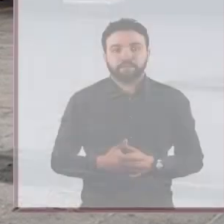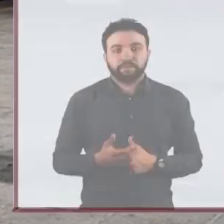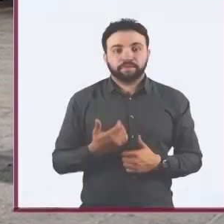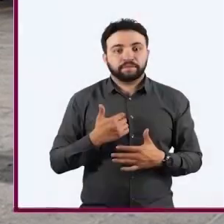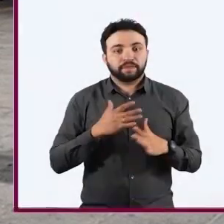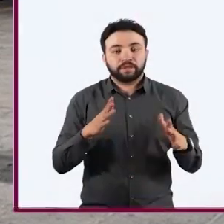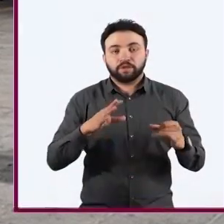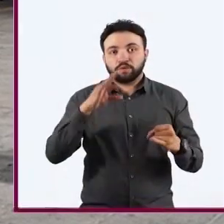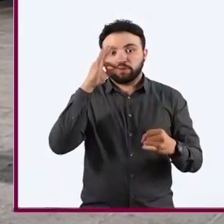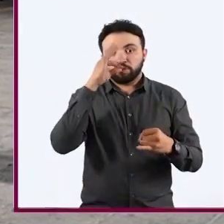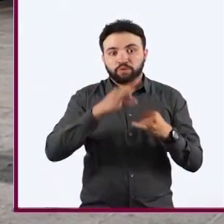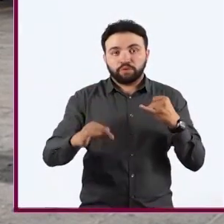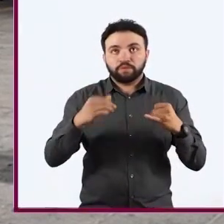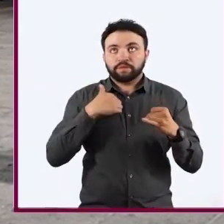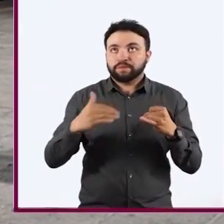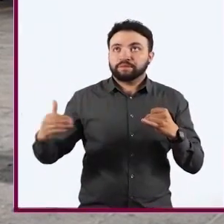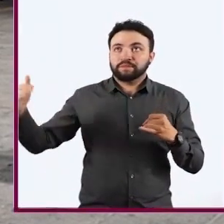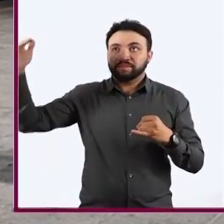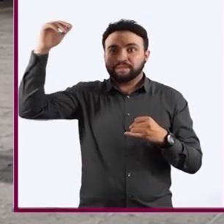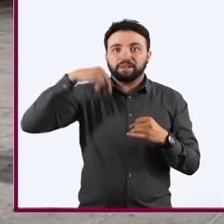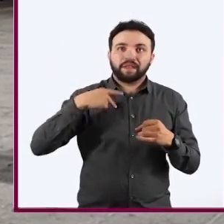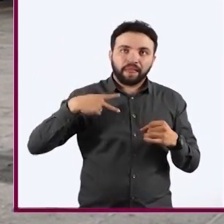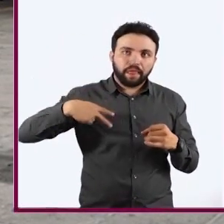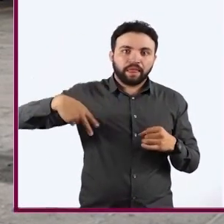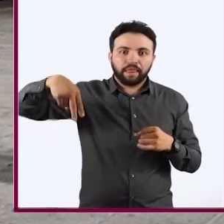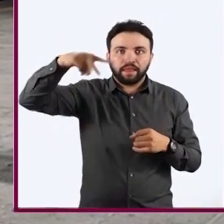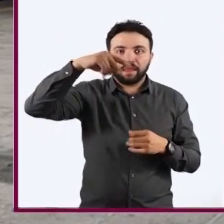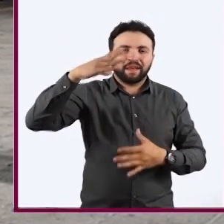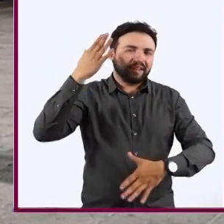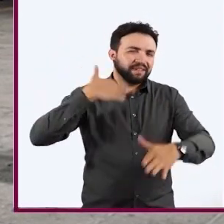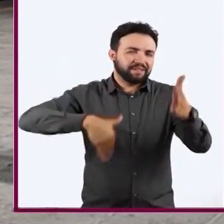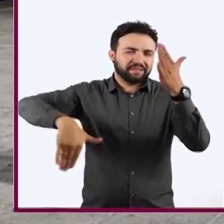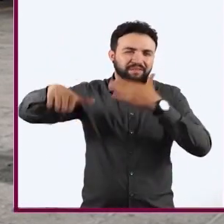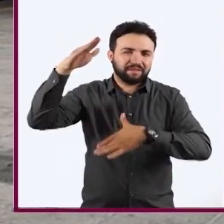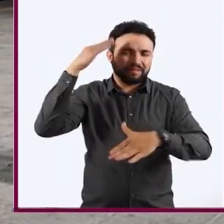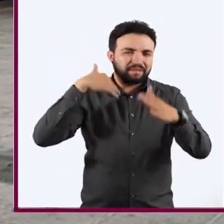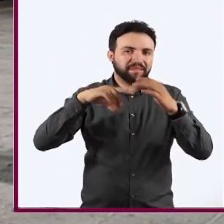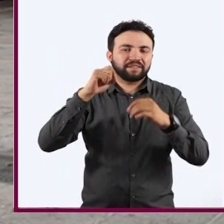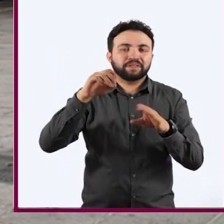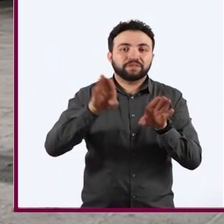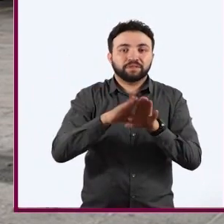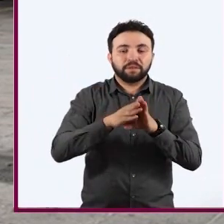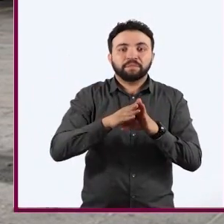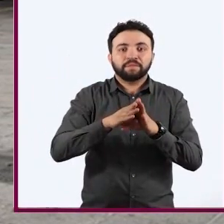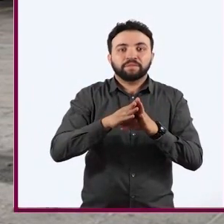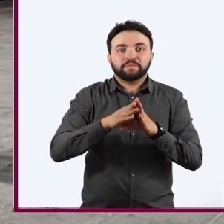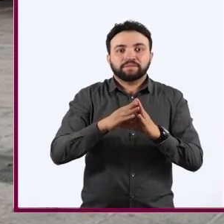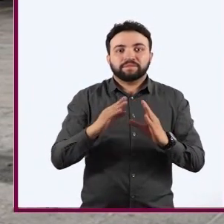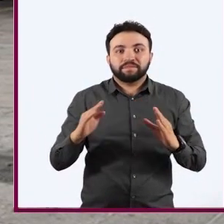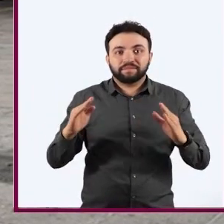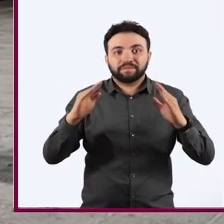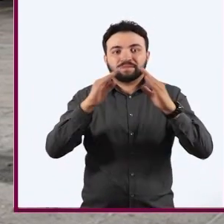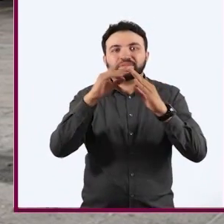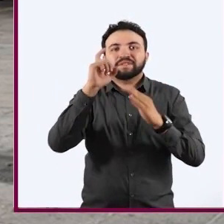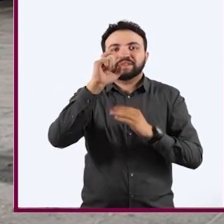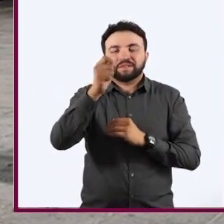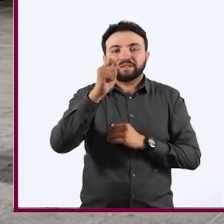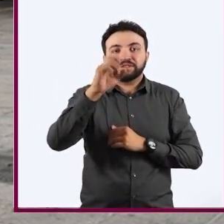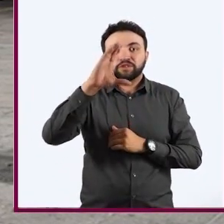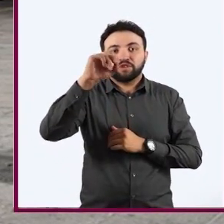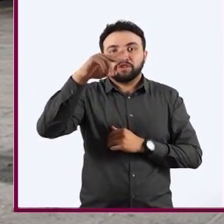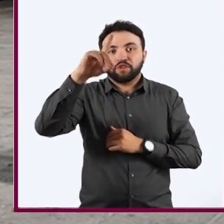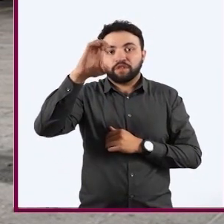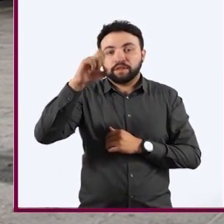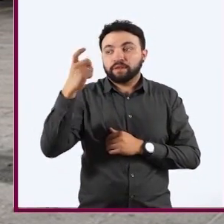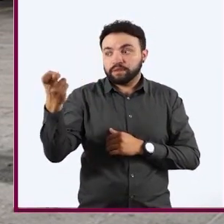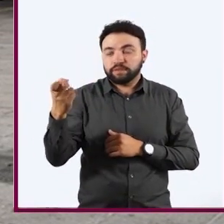¿Qué tal, Estas maravillas que vimos se encuentran en el último piso del museo, que antes era la azotea del antiguo Palacio de los Condes de